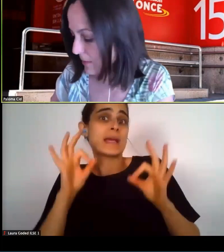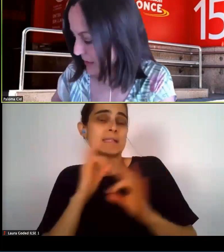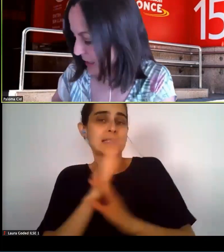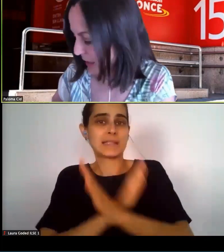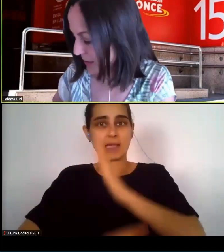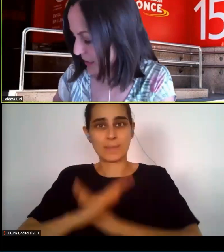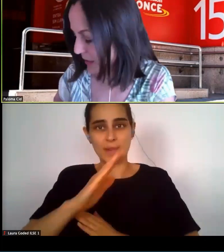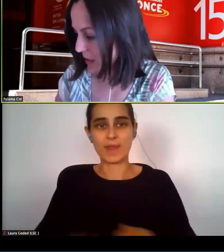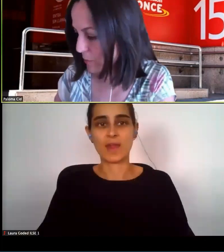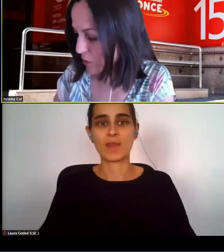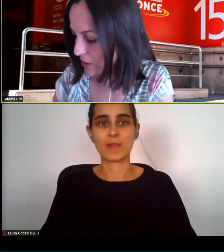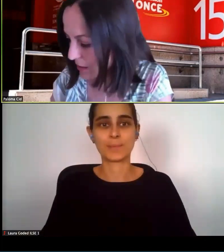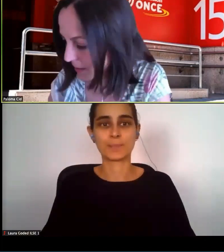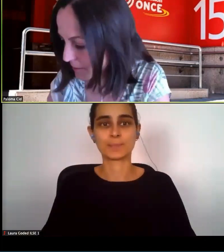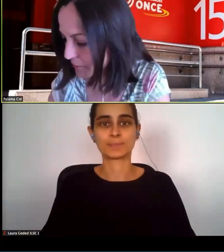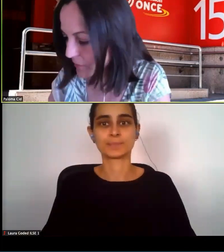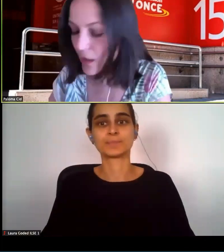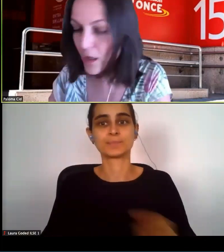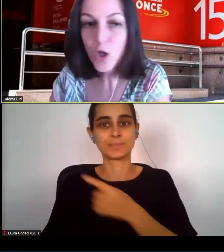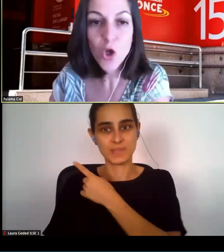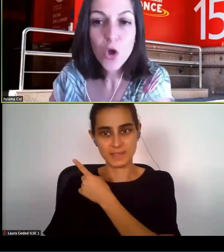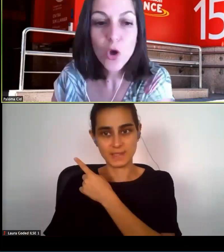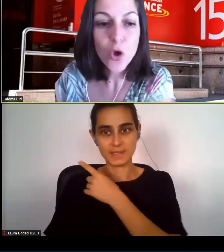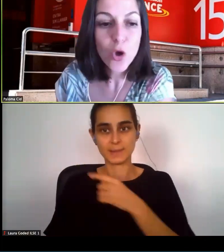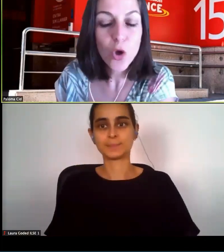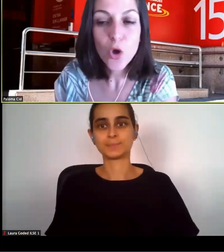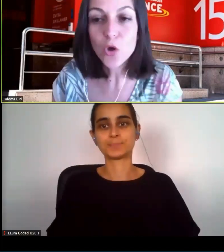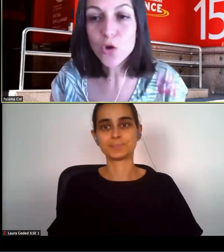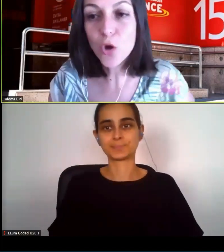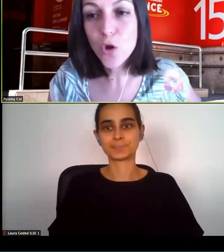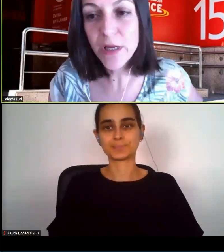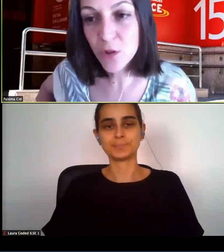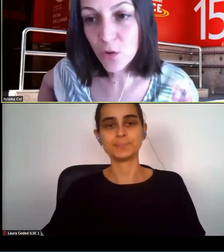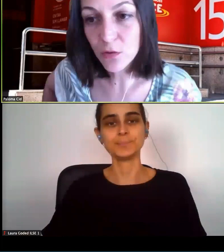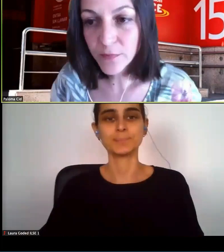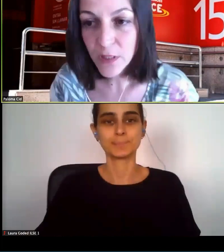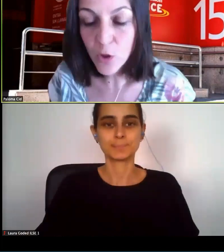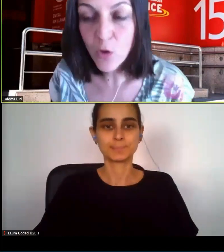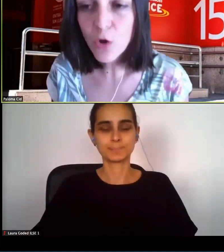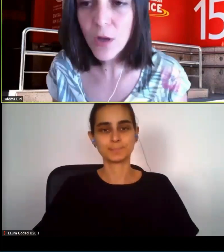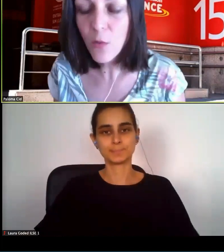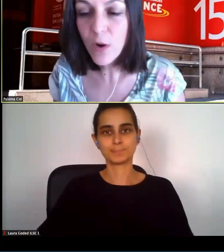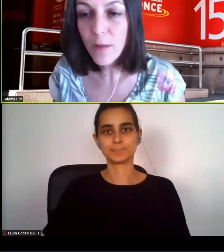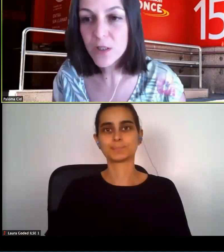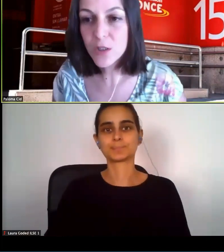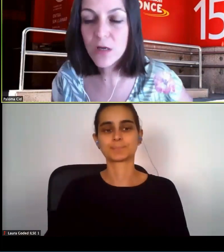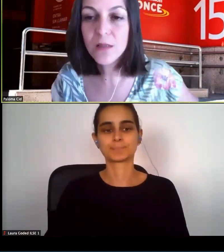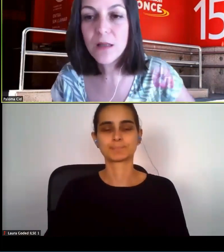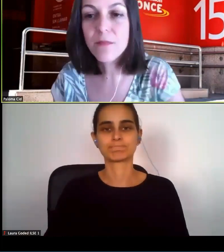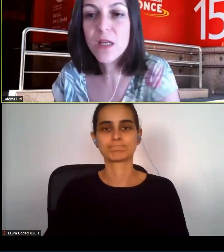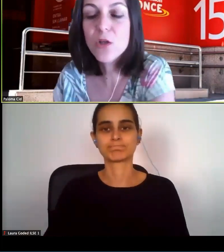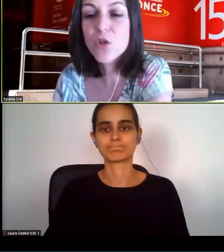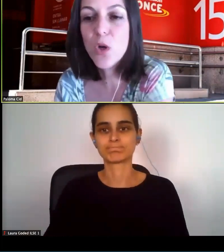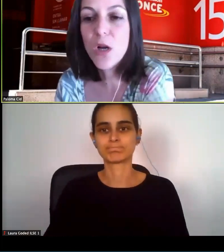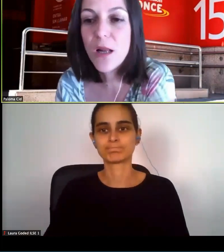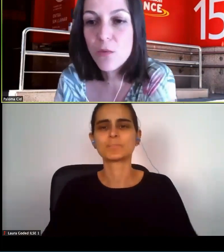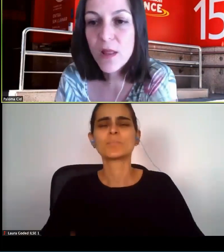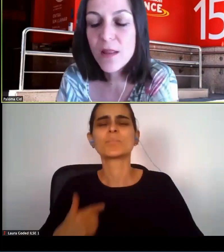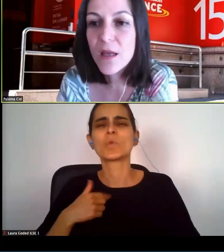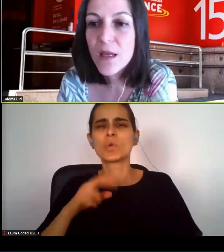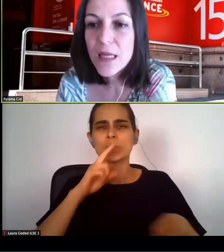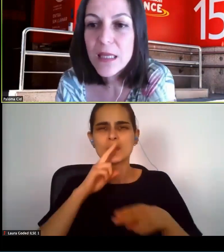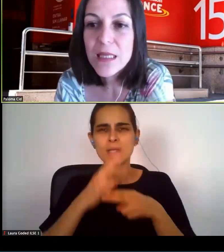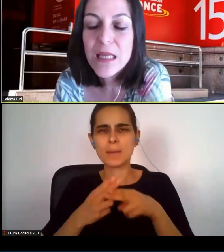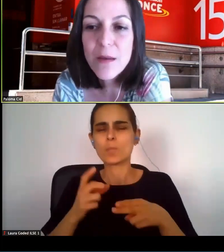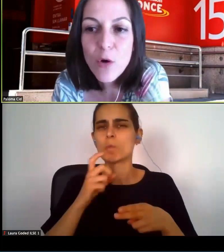Vamos a pasar a la siguiente diapositiva. Con todo esto de cómo llamo a una persona, también nos surge la duda